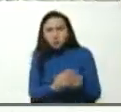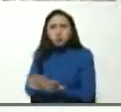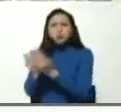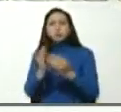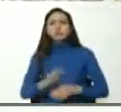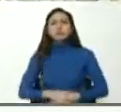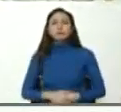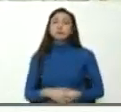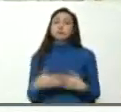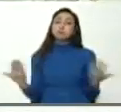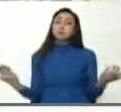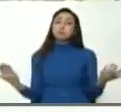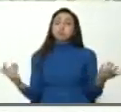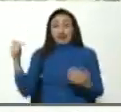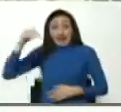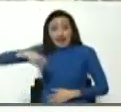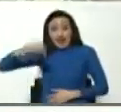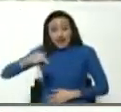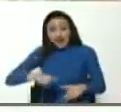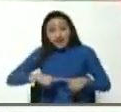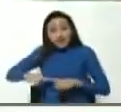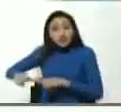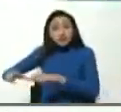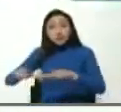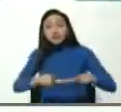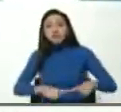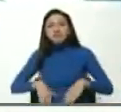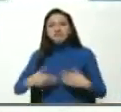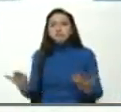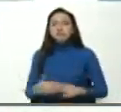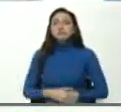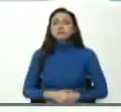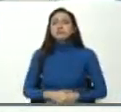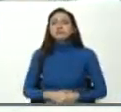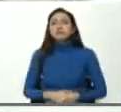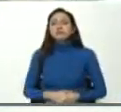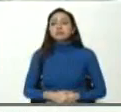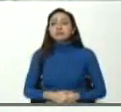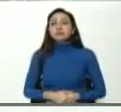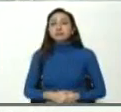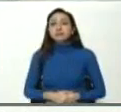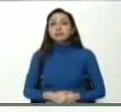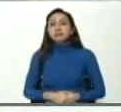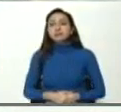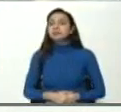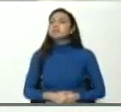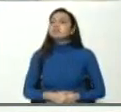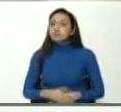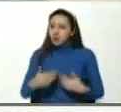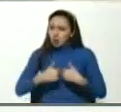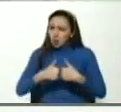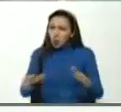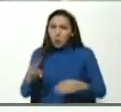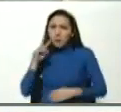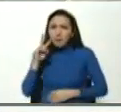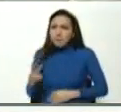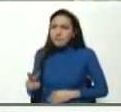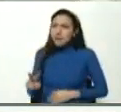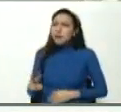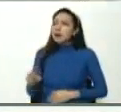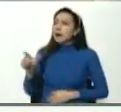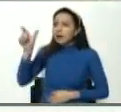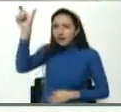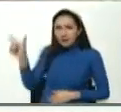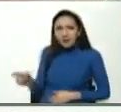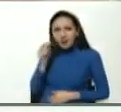en esta academia militar que para entonces también abrió sus puertas y vio entrar luminoso